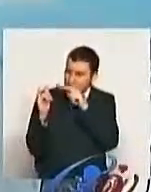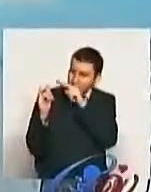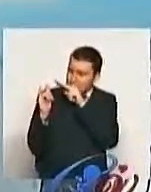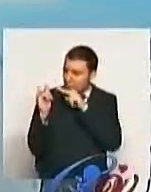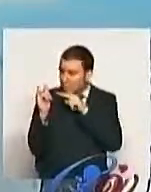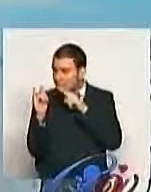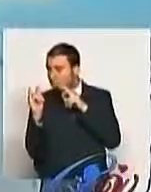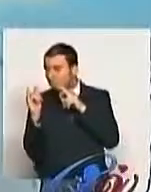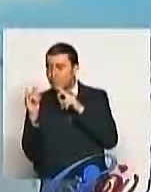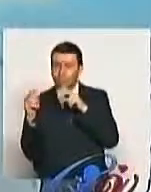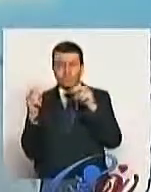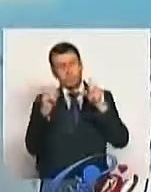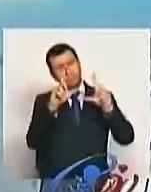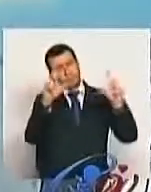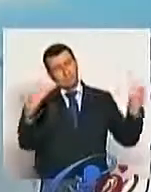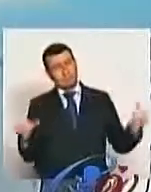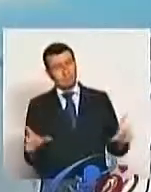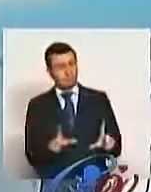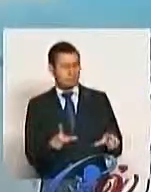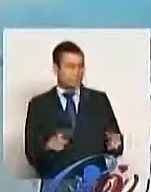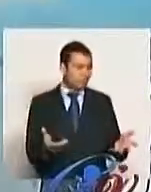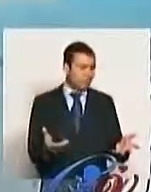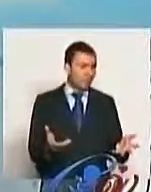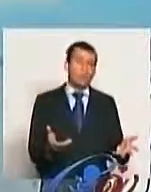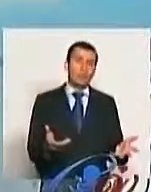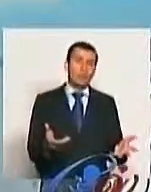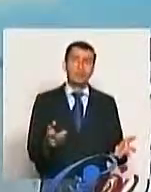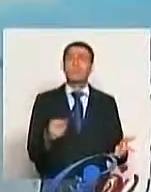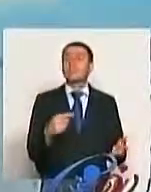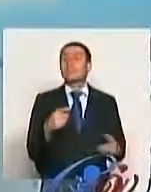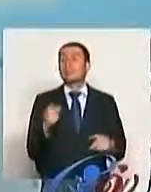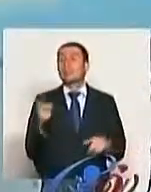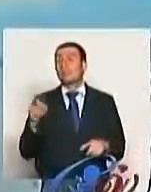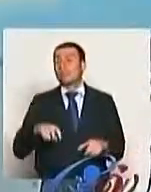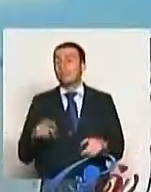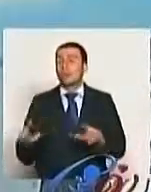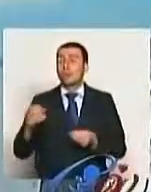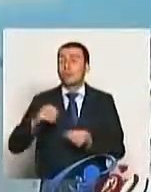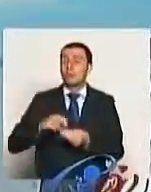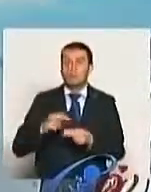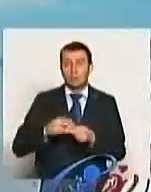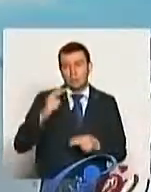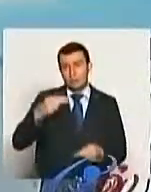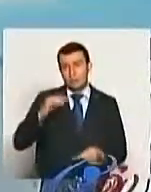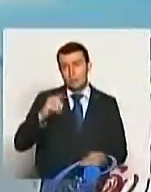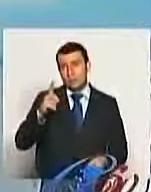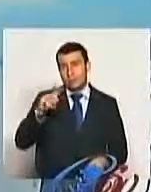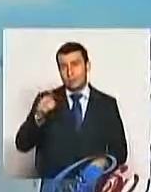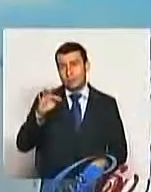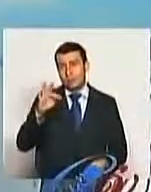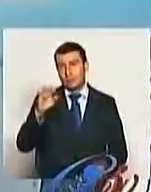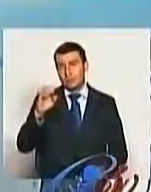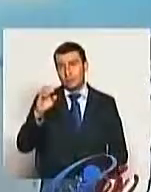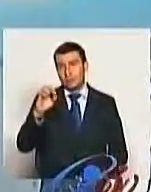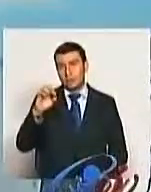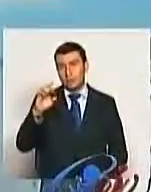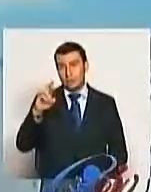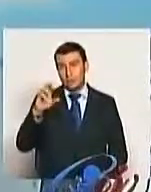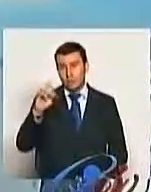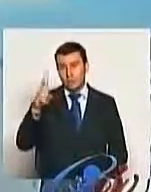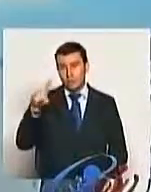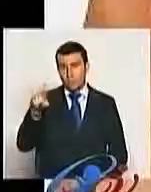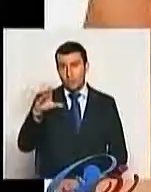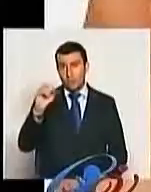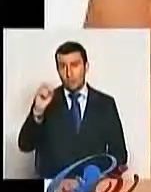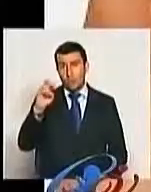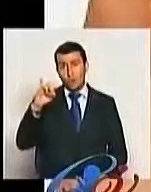existiendo el diagnóstico de miomatosis, se debió haber complementado con algo que llaman histeroscopia para valorar si habían miomas en la cavidad del endometrio,